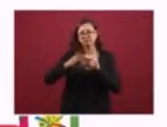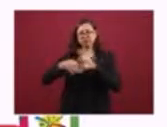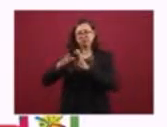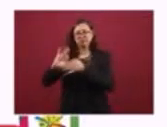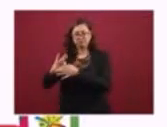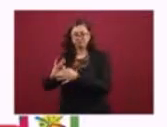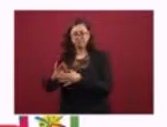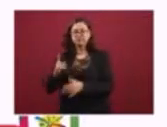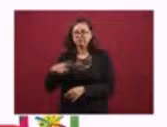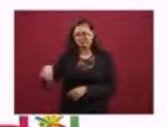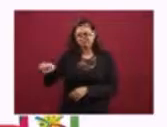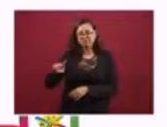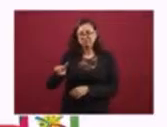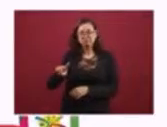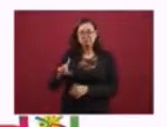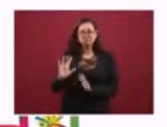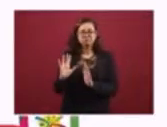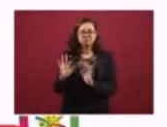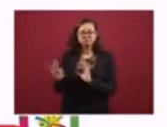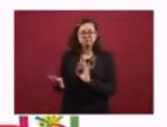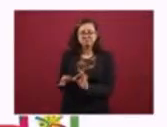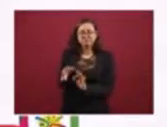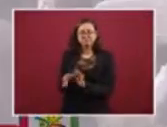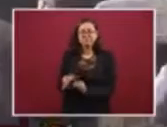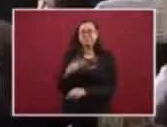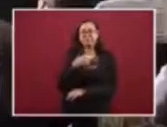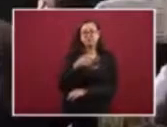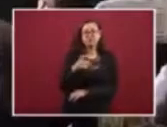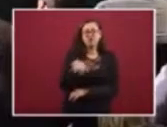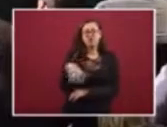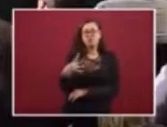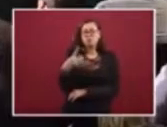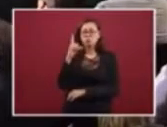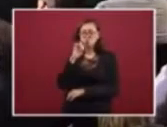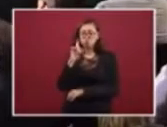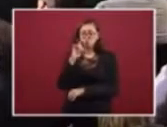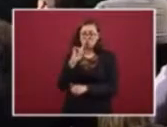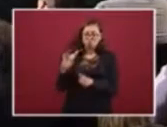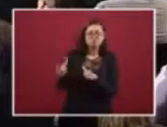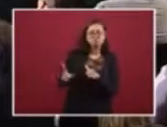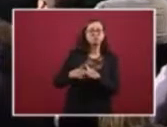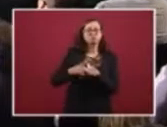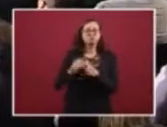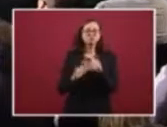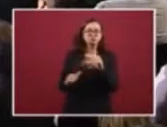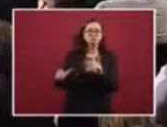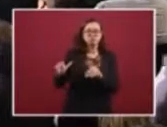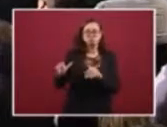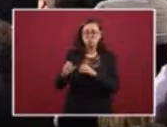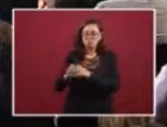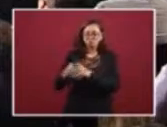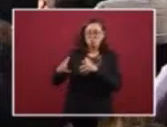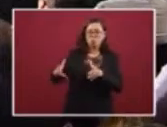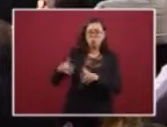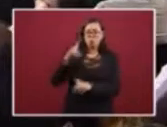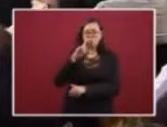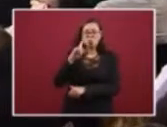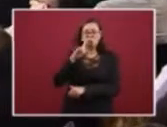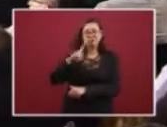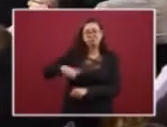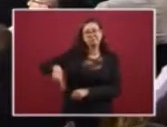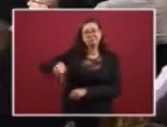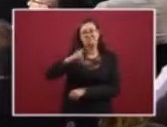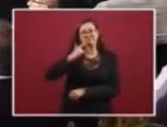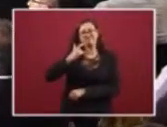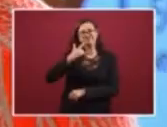estos como lo marca y son 114 mujeres responderá otra vez el papel de las mujeres en estos juegos panamericanos